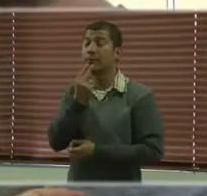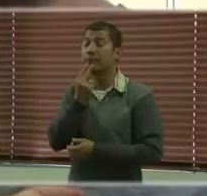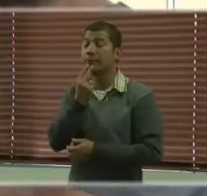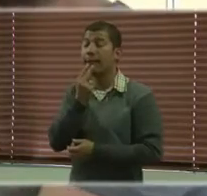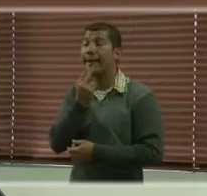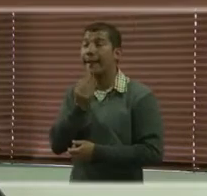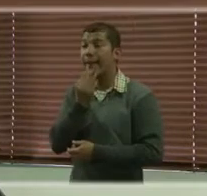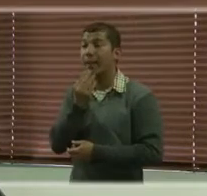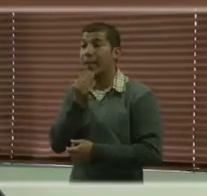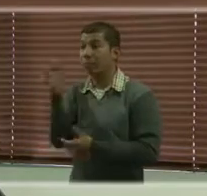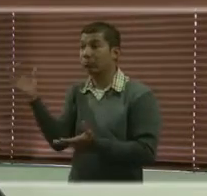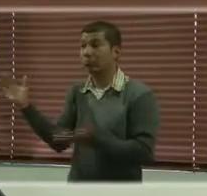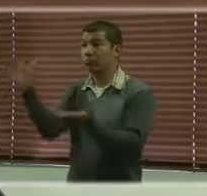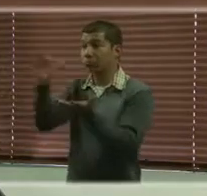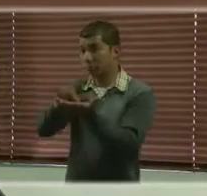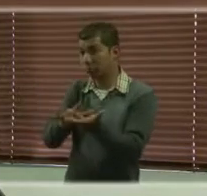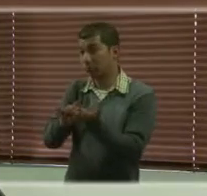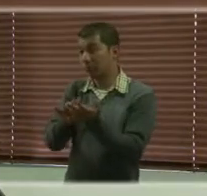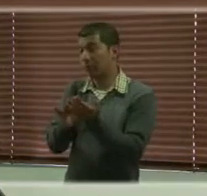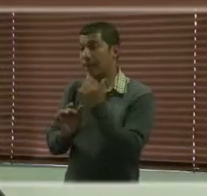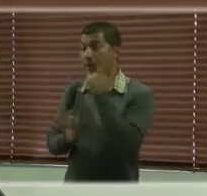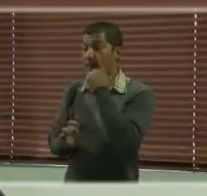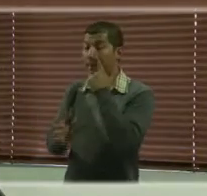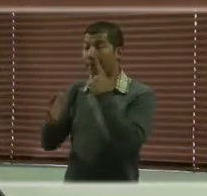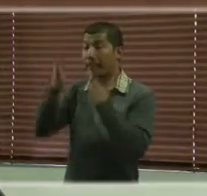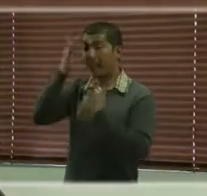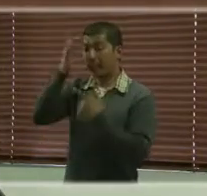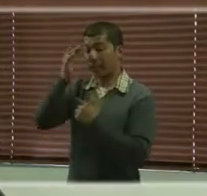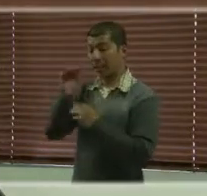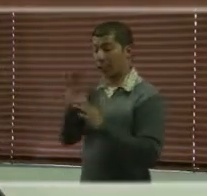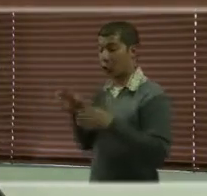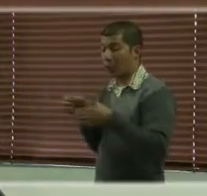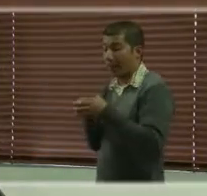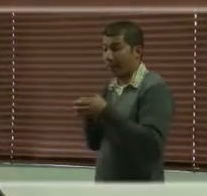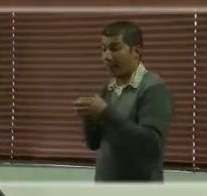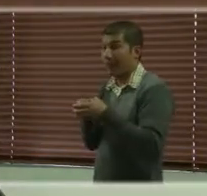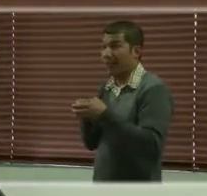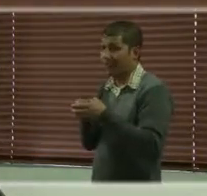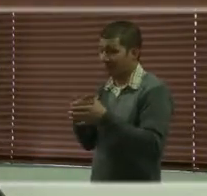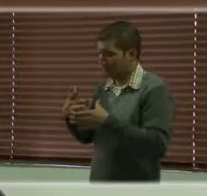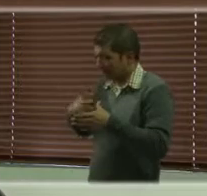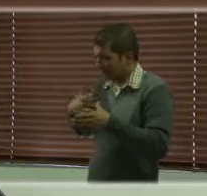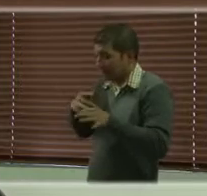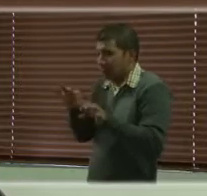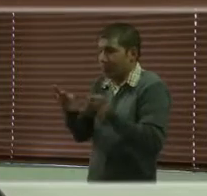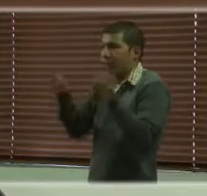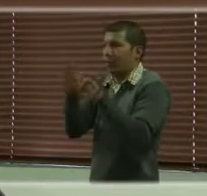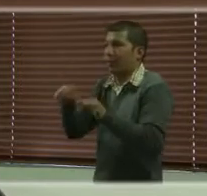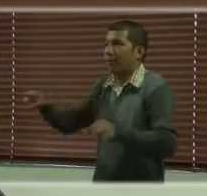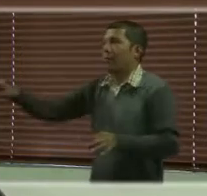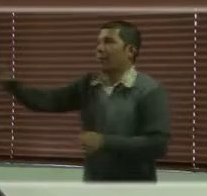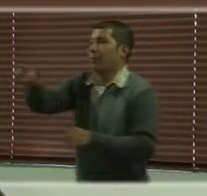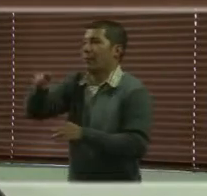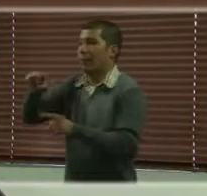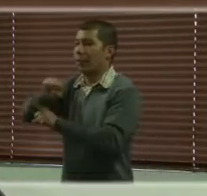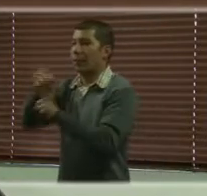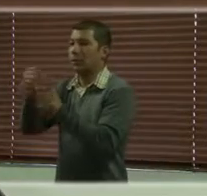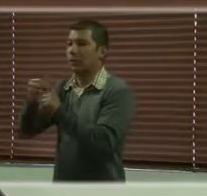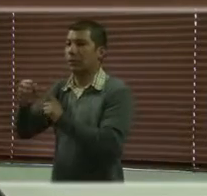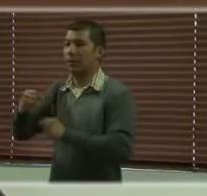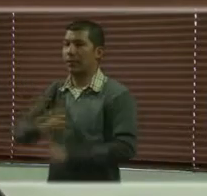es que el comité como les decía sí es sumamente importante esa participación Y si quiero decir que